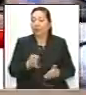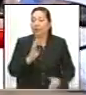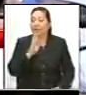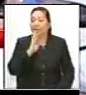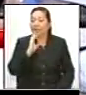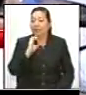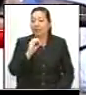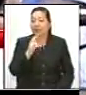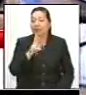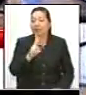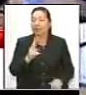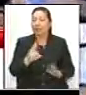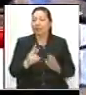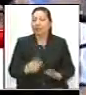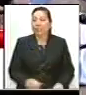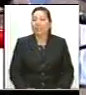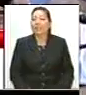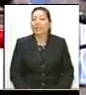la